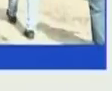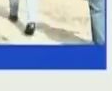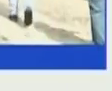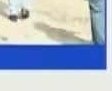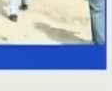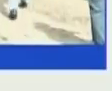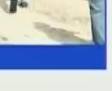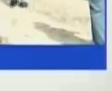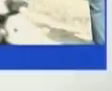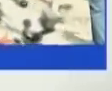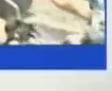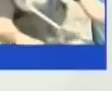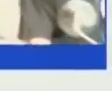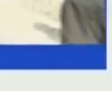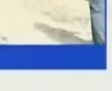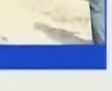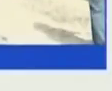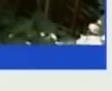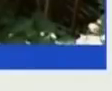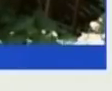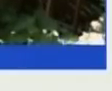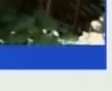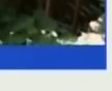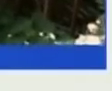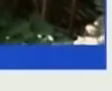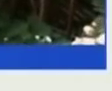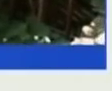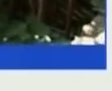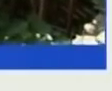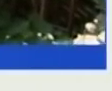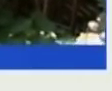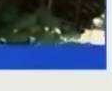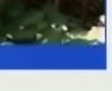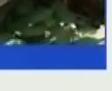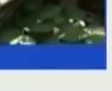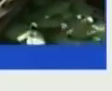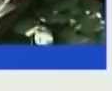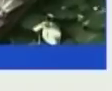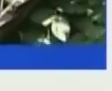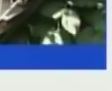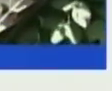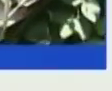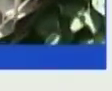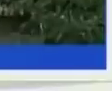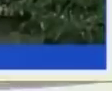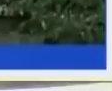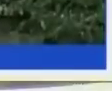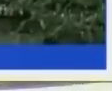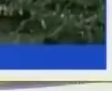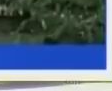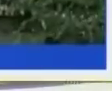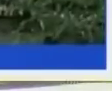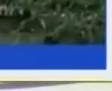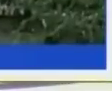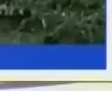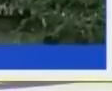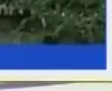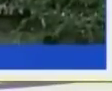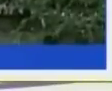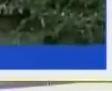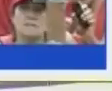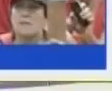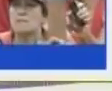Las ferias del campo soberano. Y todo lo demás, los otros pasos que vamos a dar, pero que